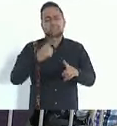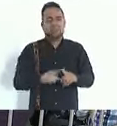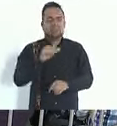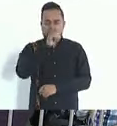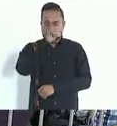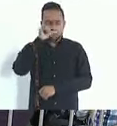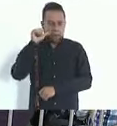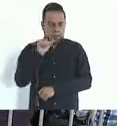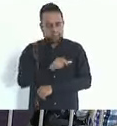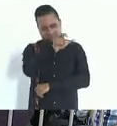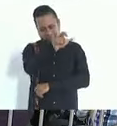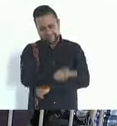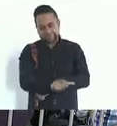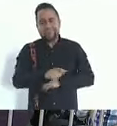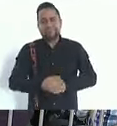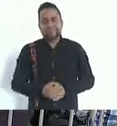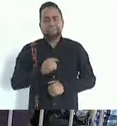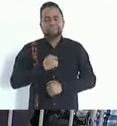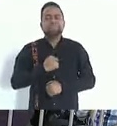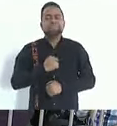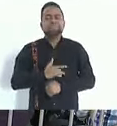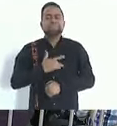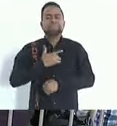Juárez García. Dio mucho gusto